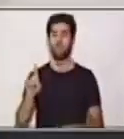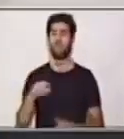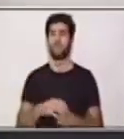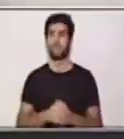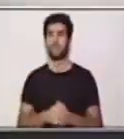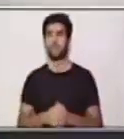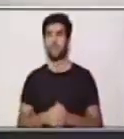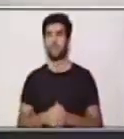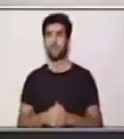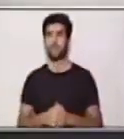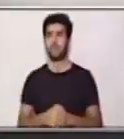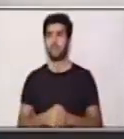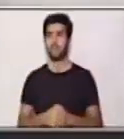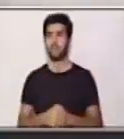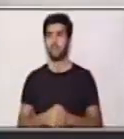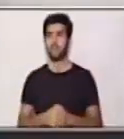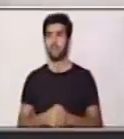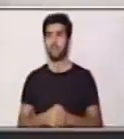es